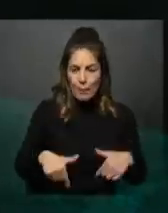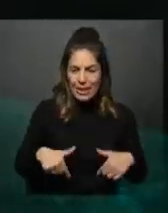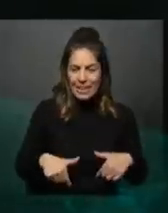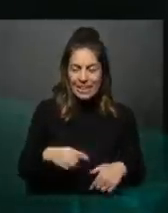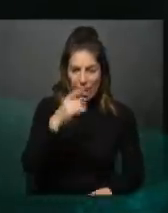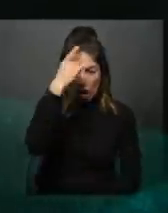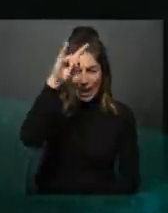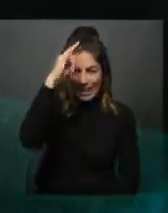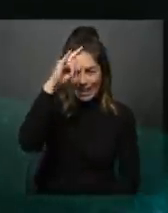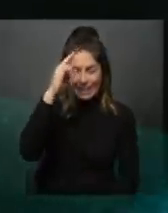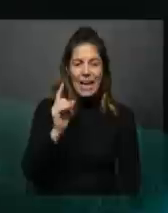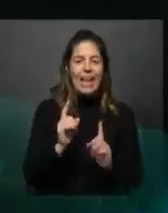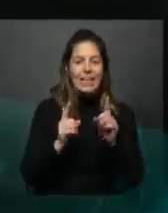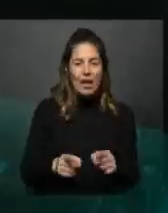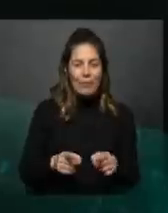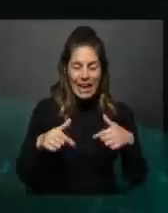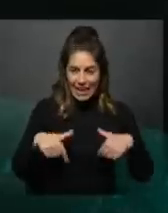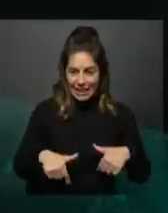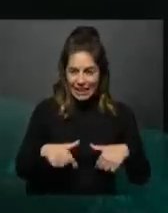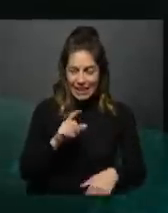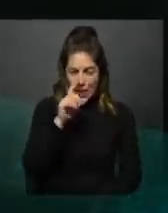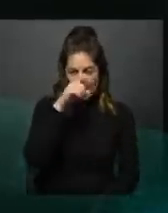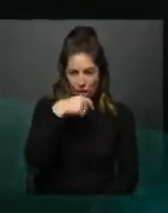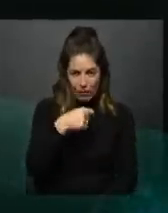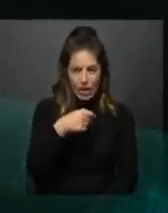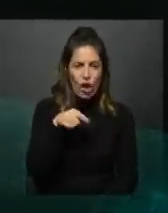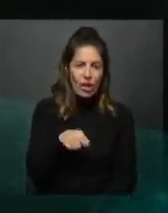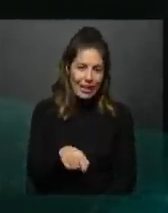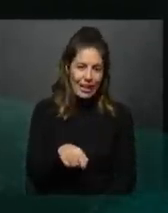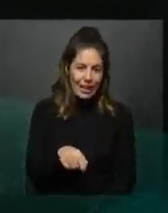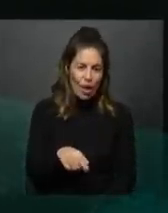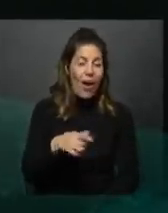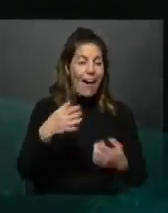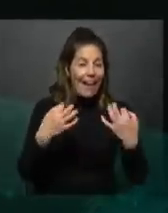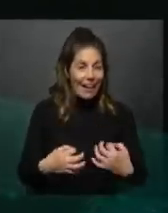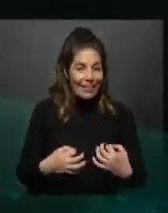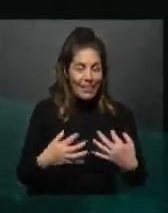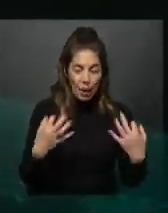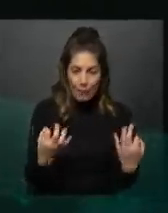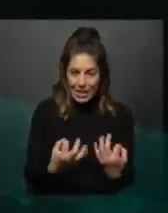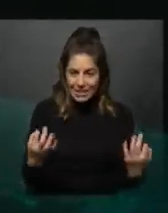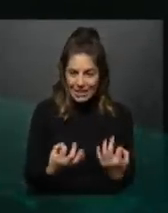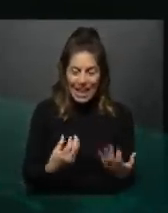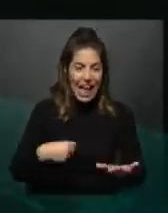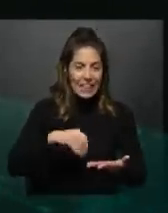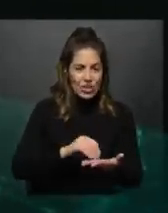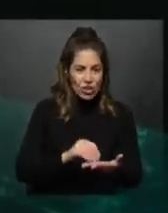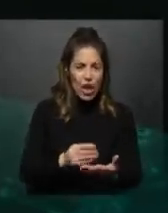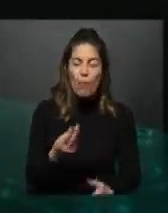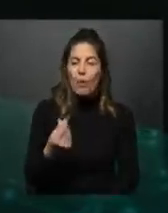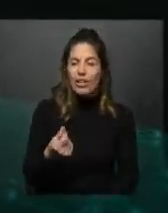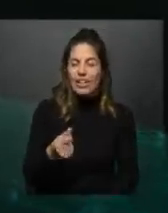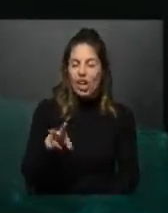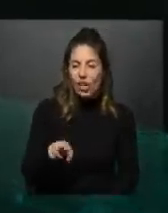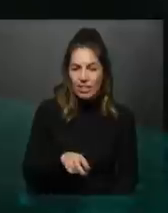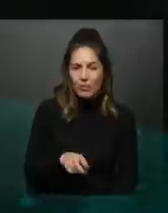ganadería agricultura y pesca y también a la intendencia de Montevideo y que bueno una garantía especial adicional por el dinero recibido